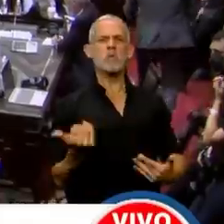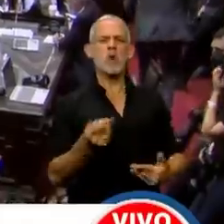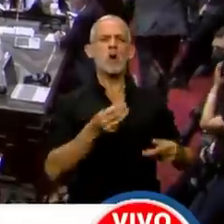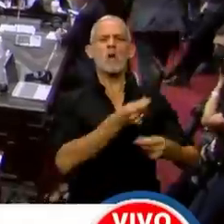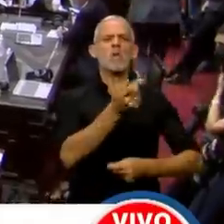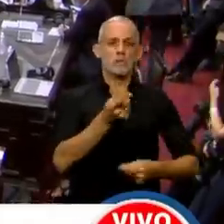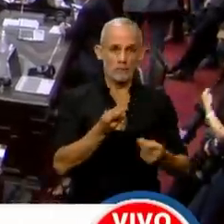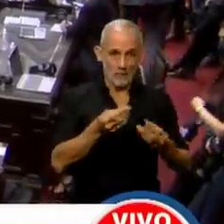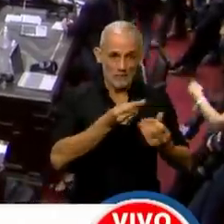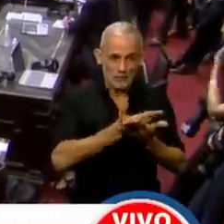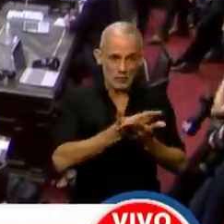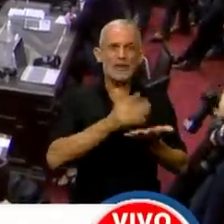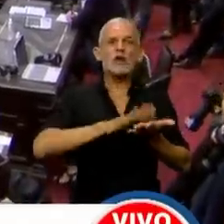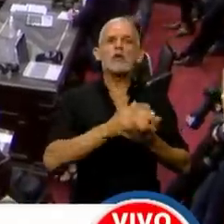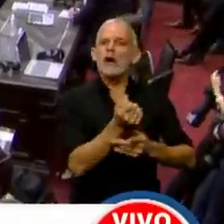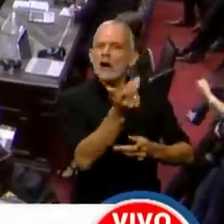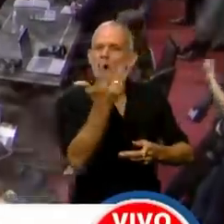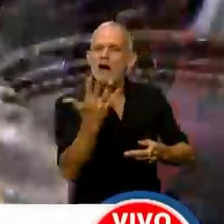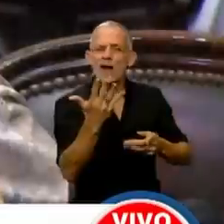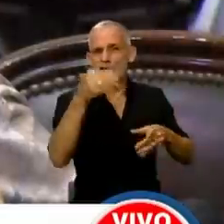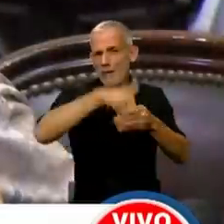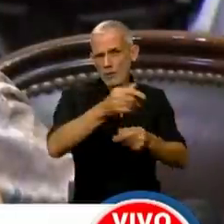con un número que no tienen. Esta es la verdad.